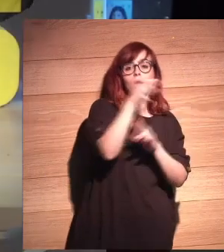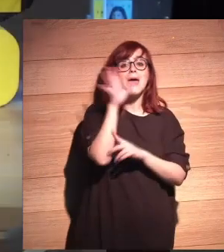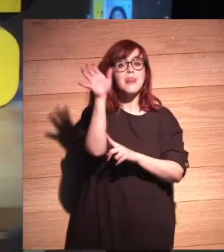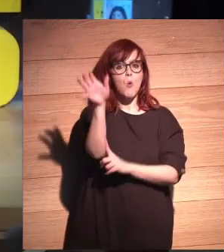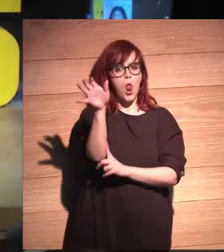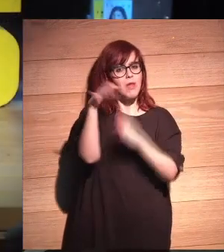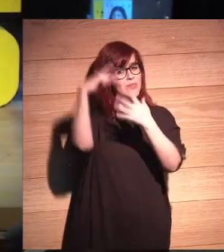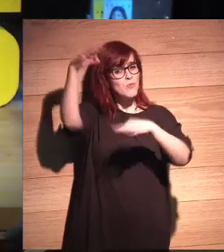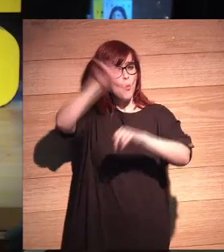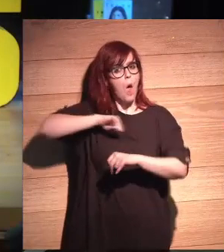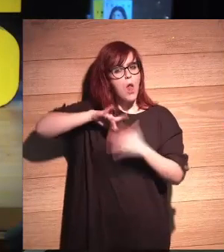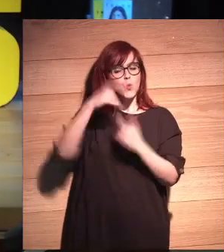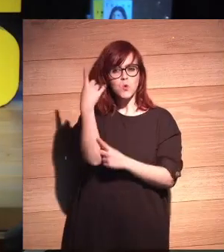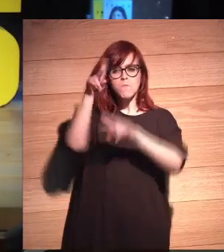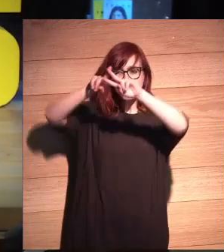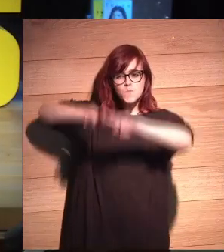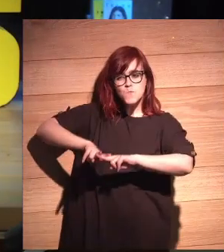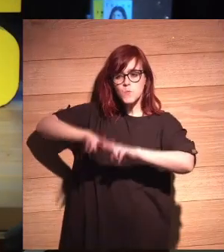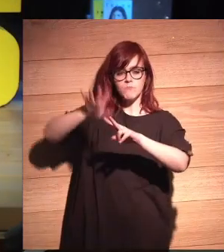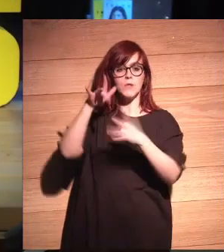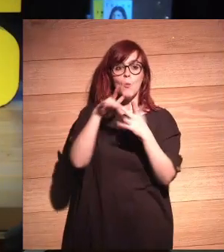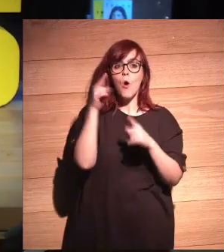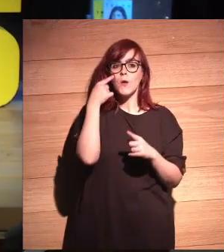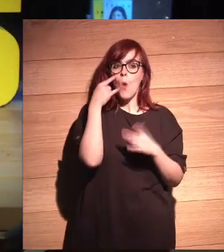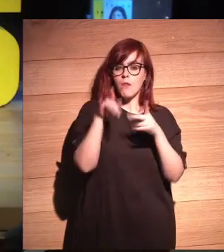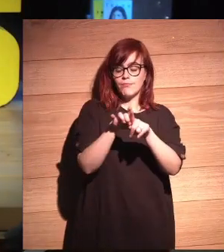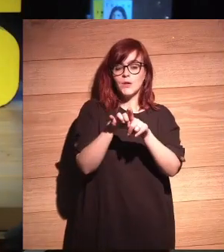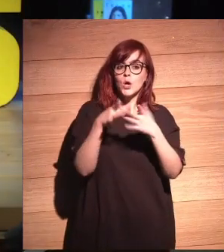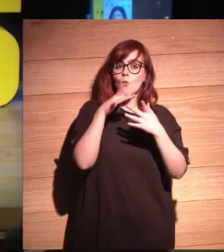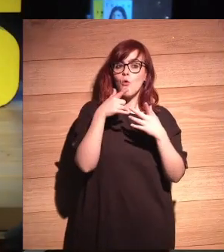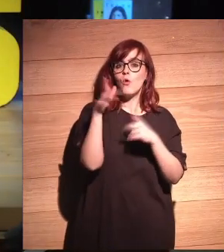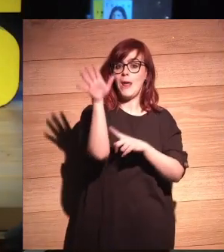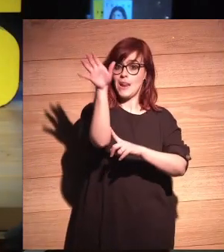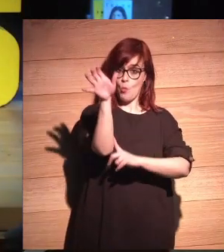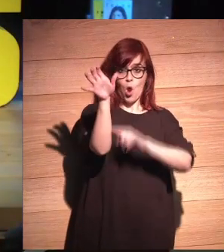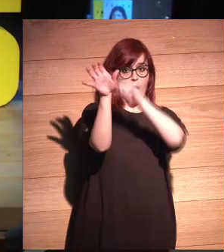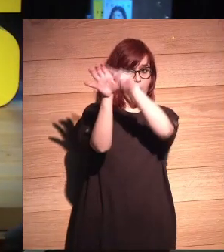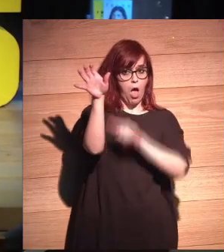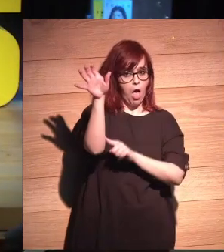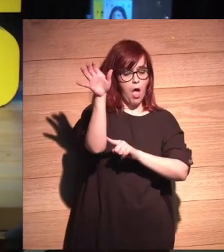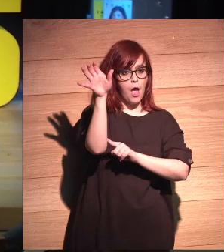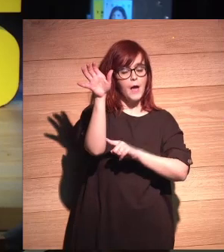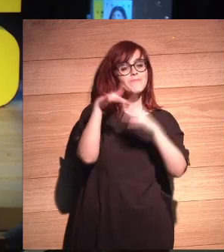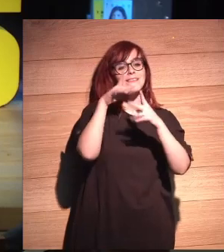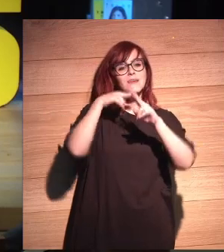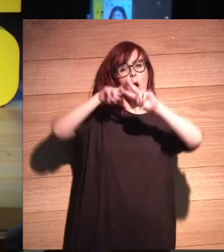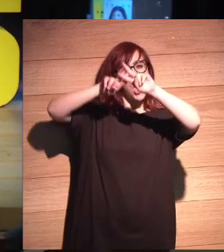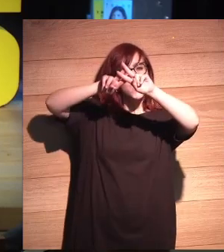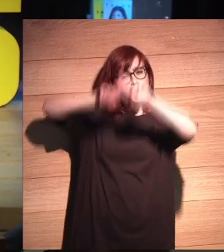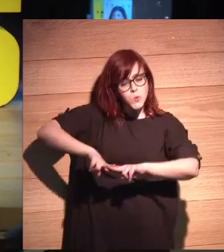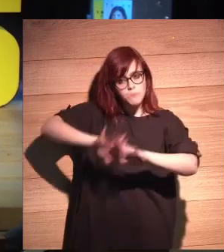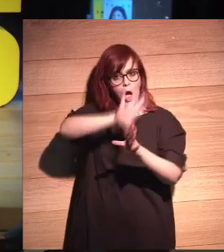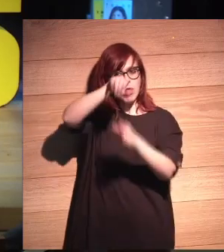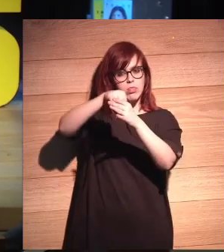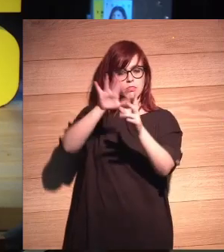neuronas individuales o incluso meternos, como es el caso aquí, dentro de una neurona y registrar esa neurona desde